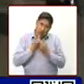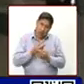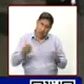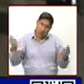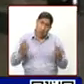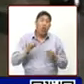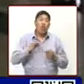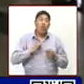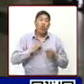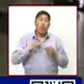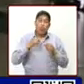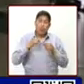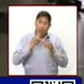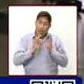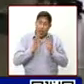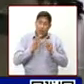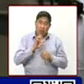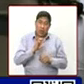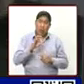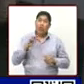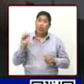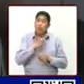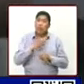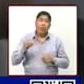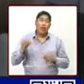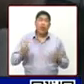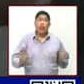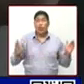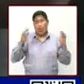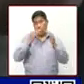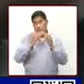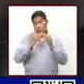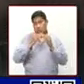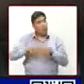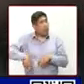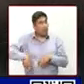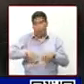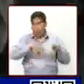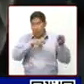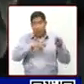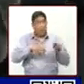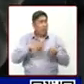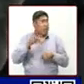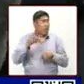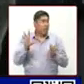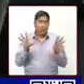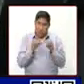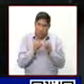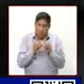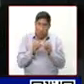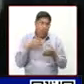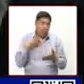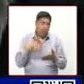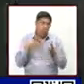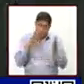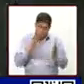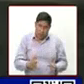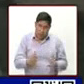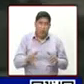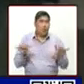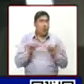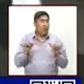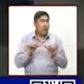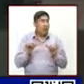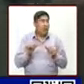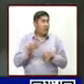porque yo declararé en la ciudad de Cochabamba y en la ciudad de La Paz. Por eso estoy yendo no solamente a reunirme con los estudiantes, sino